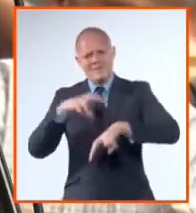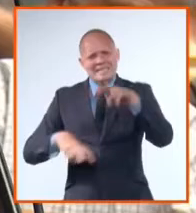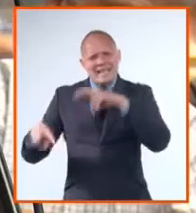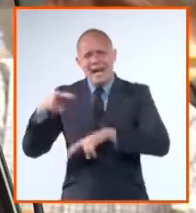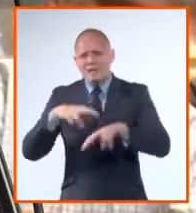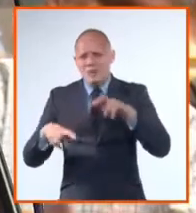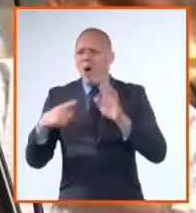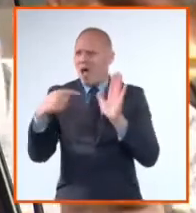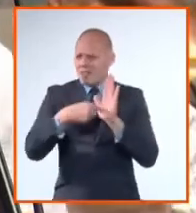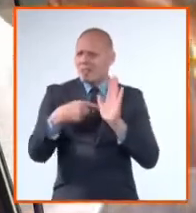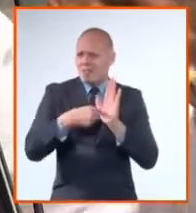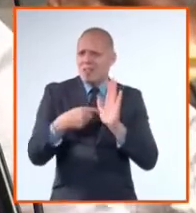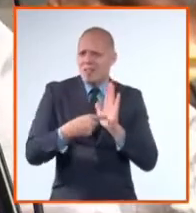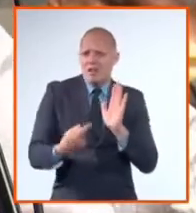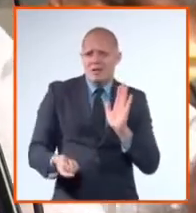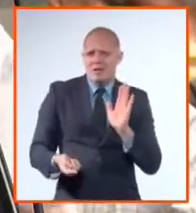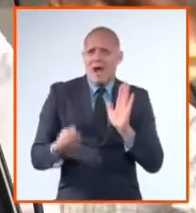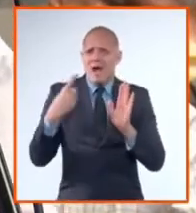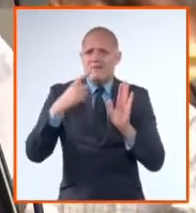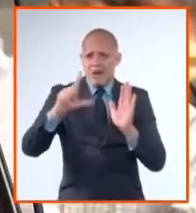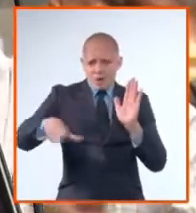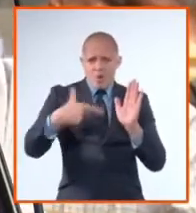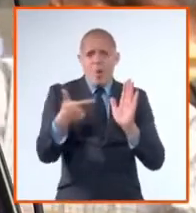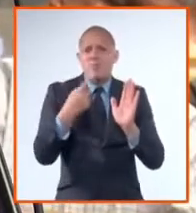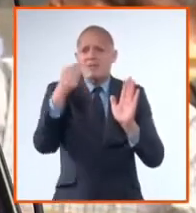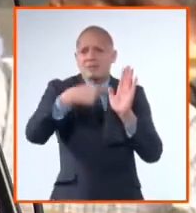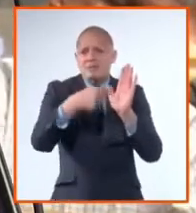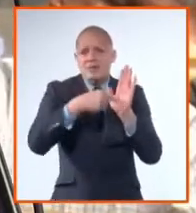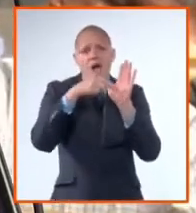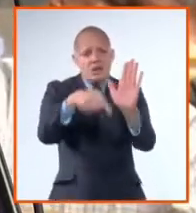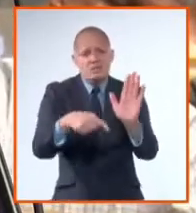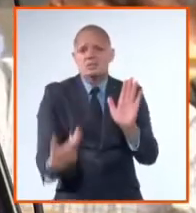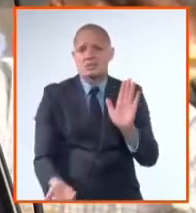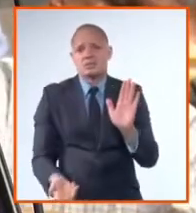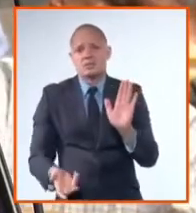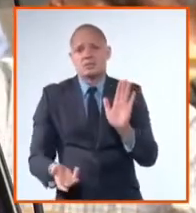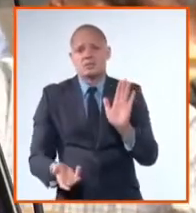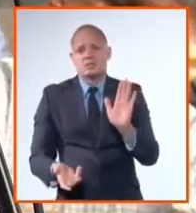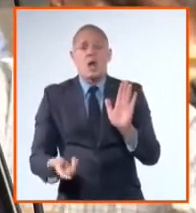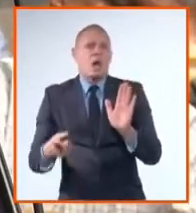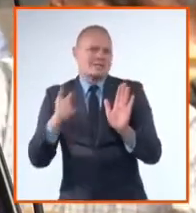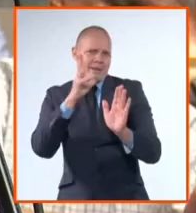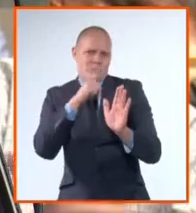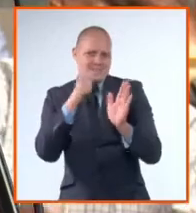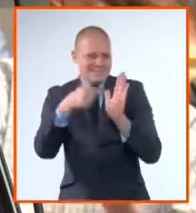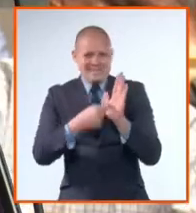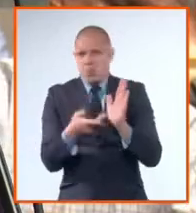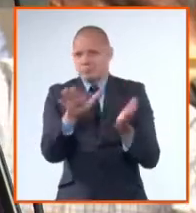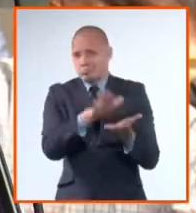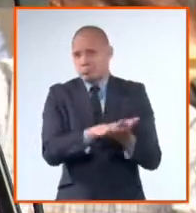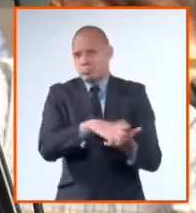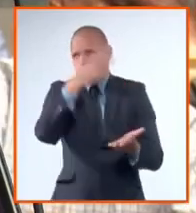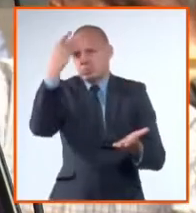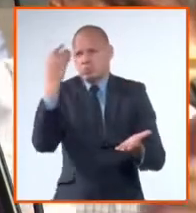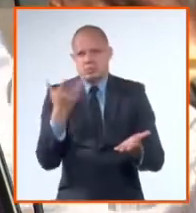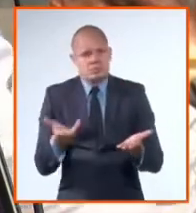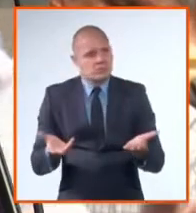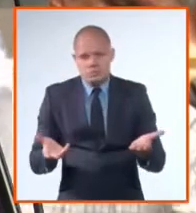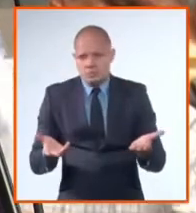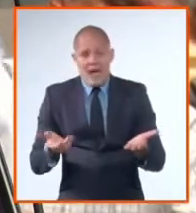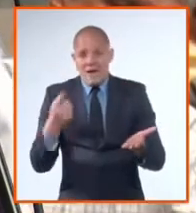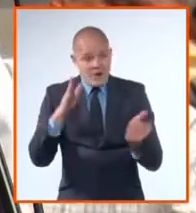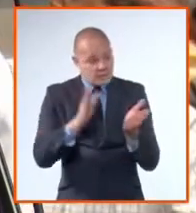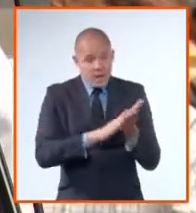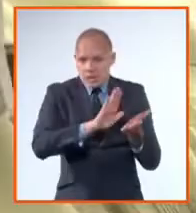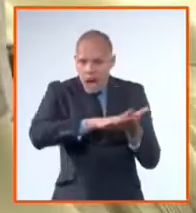importantes realizar y sobre todo de propuestas concretas para poder revitalizar los espacios de las comunidades rurales en el país, que son elementos